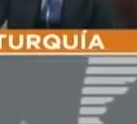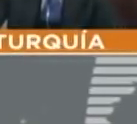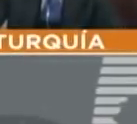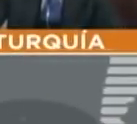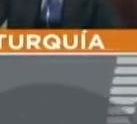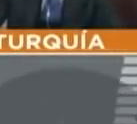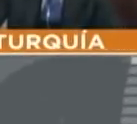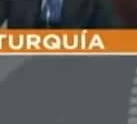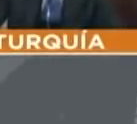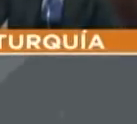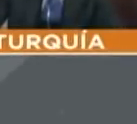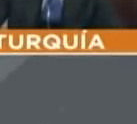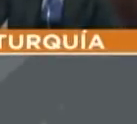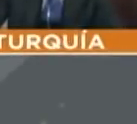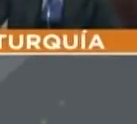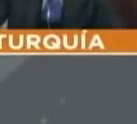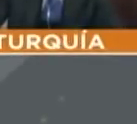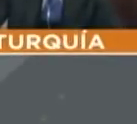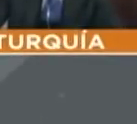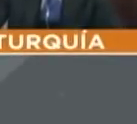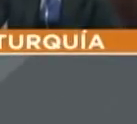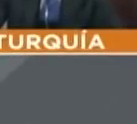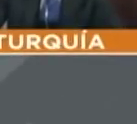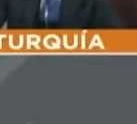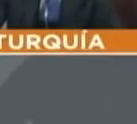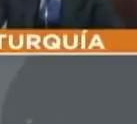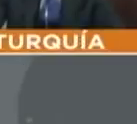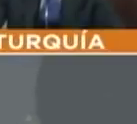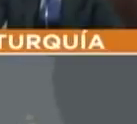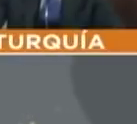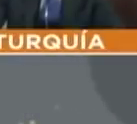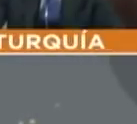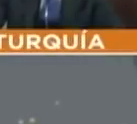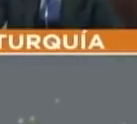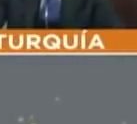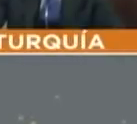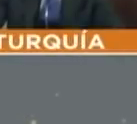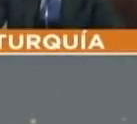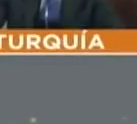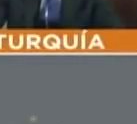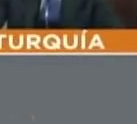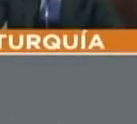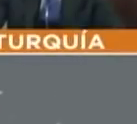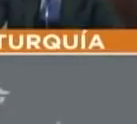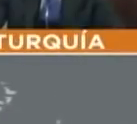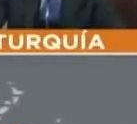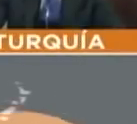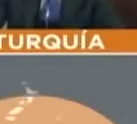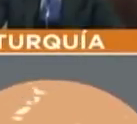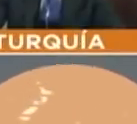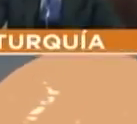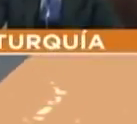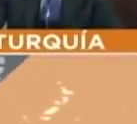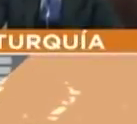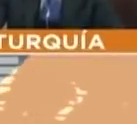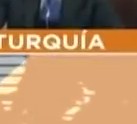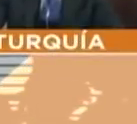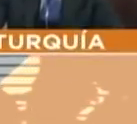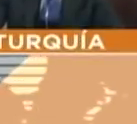Turquía es impresionante, porque de manera autodidacta aprendió a hablar turco y escribir turco.